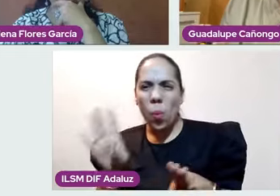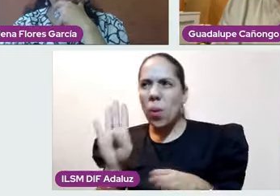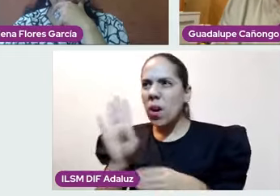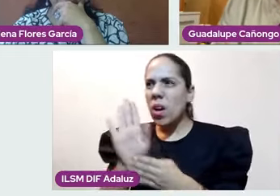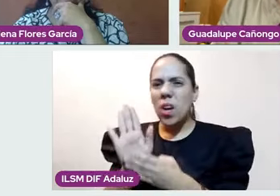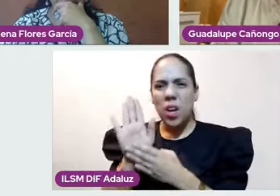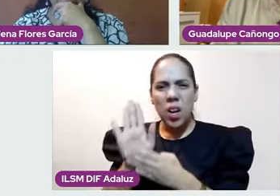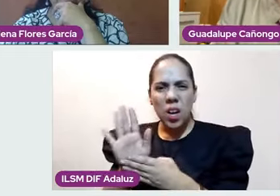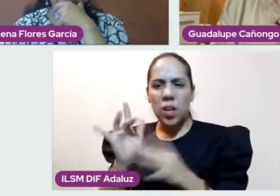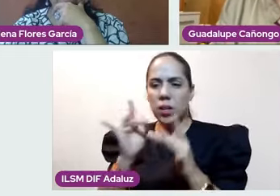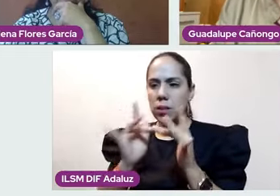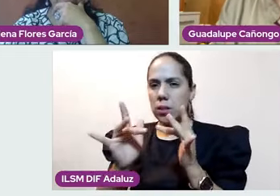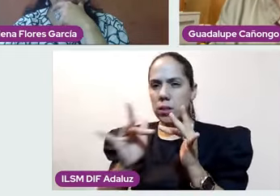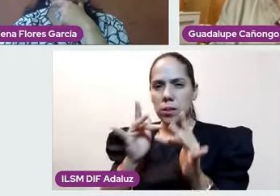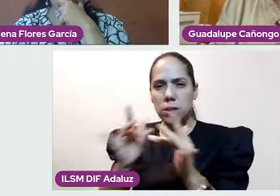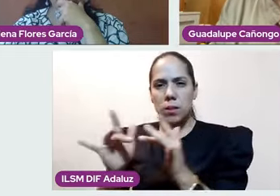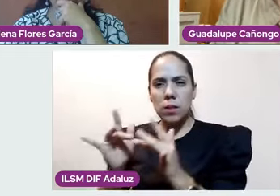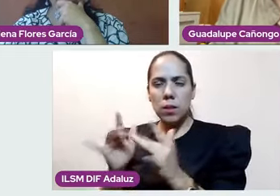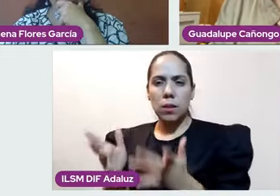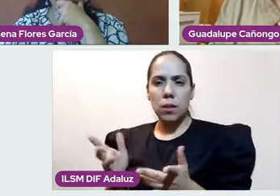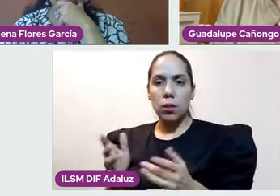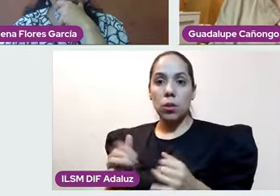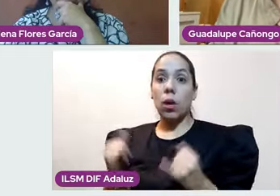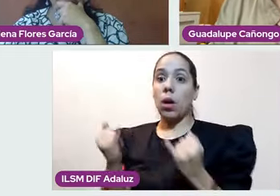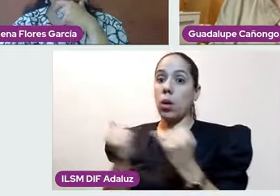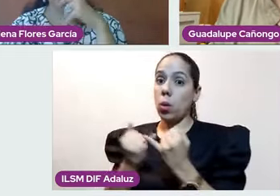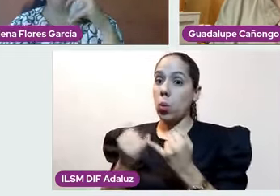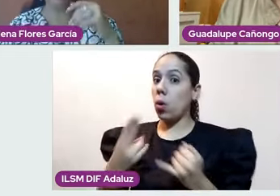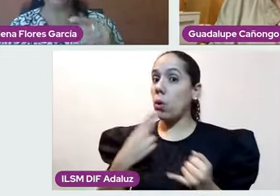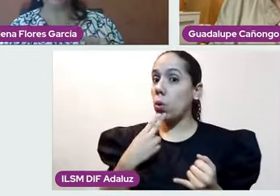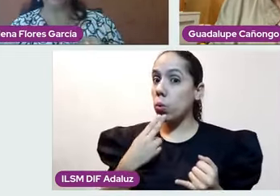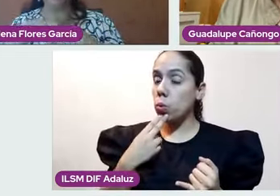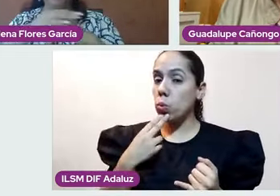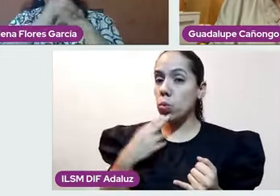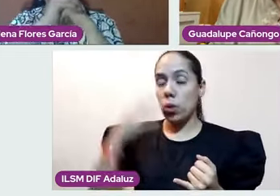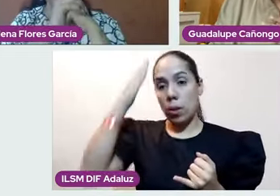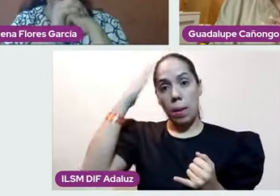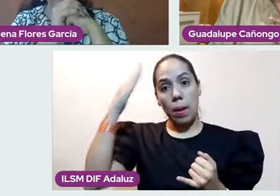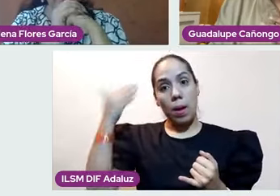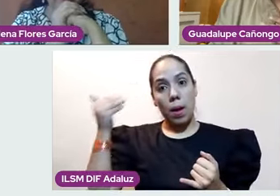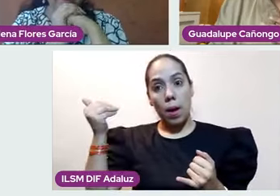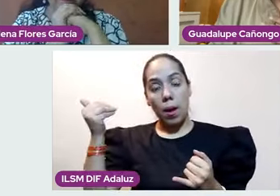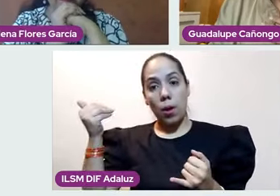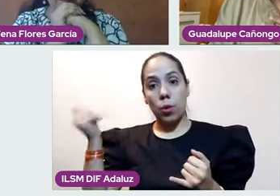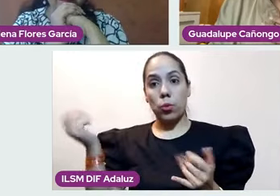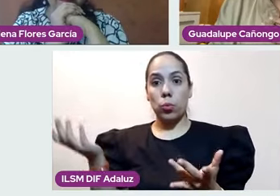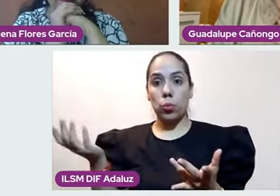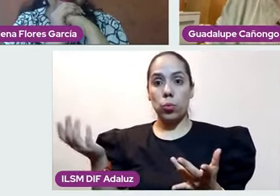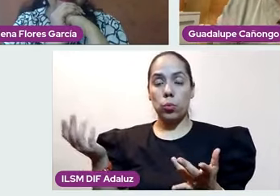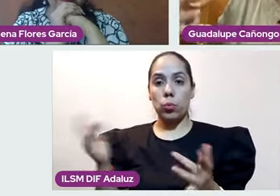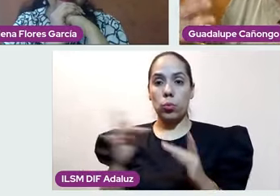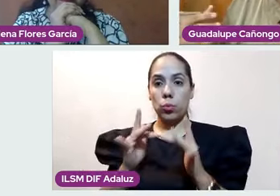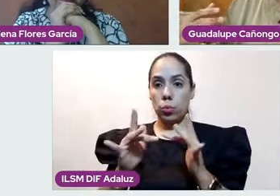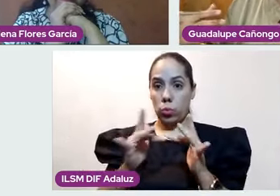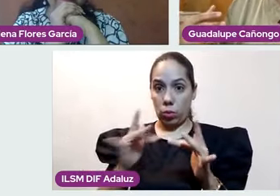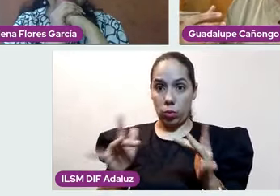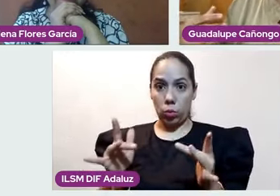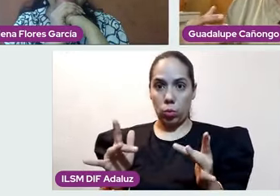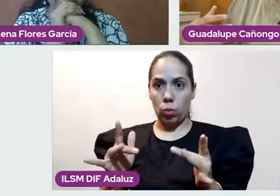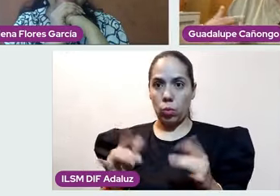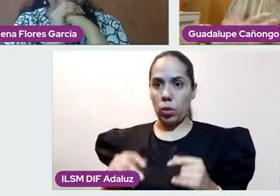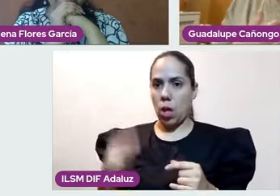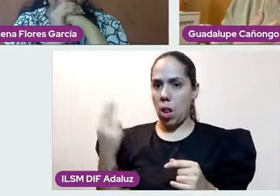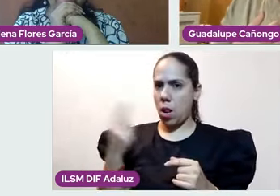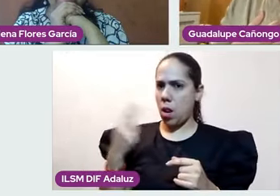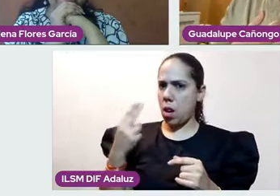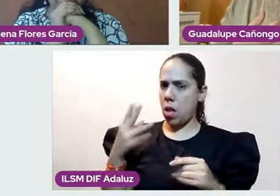vejez. Entonces, sí hay que trabajar muchísimo esta parte de todos los grupos